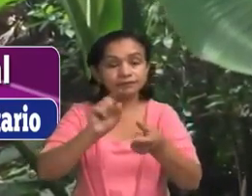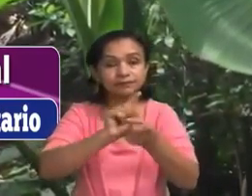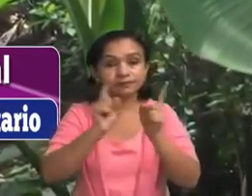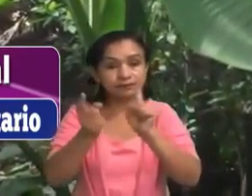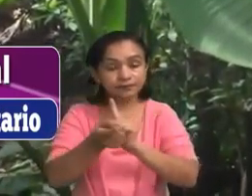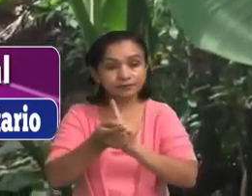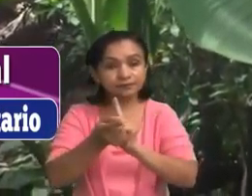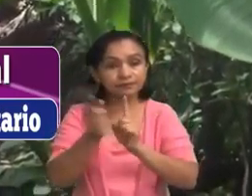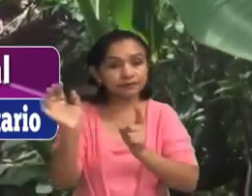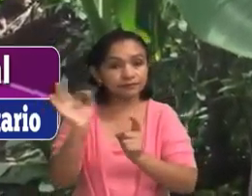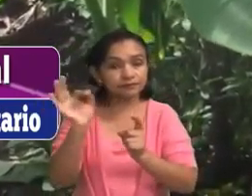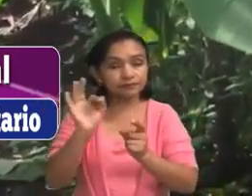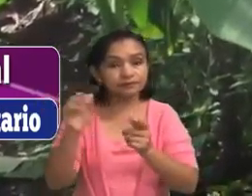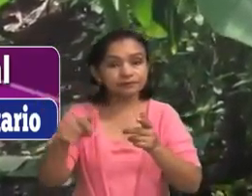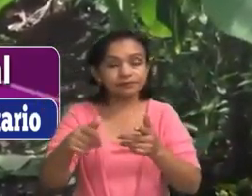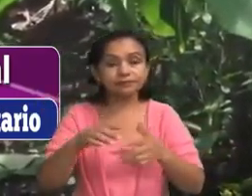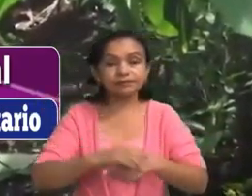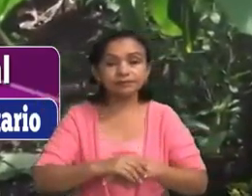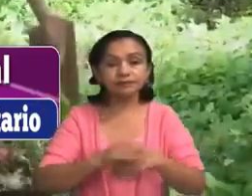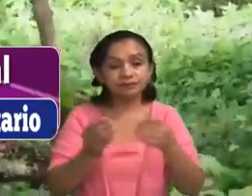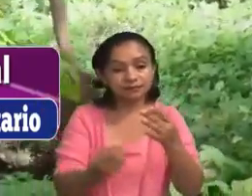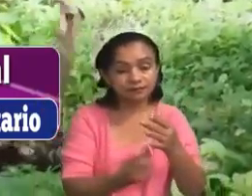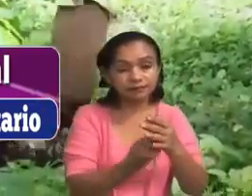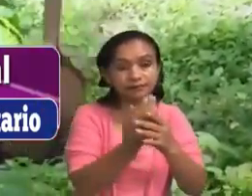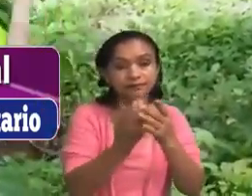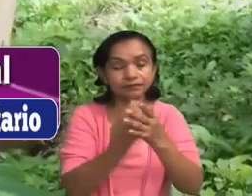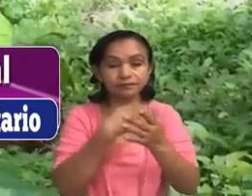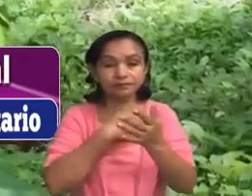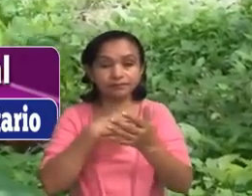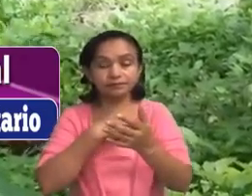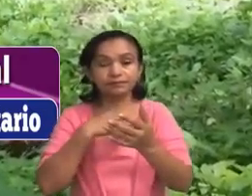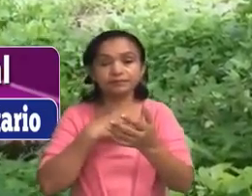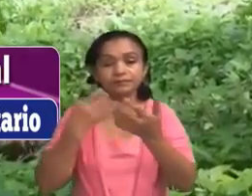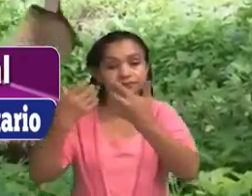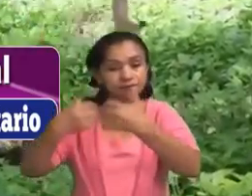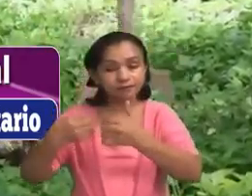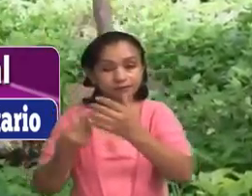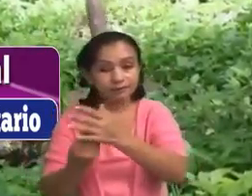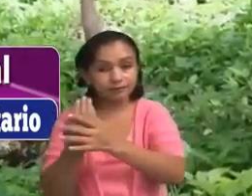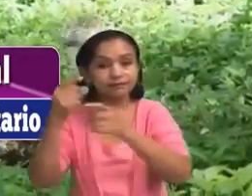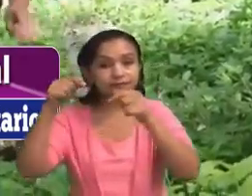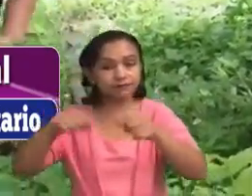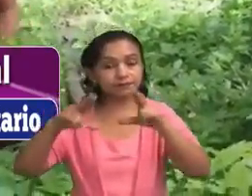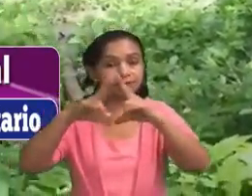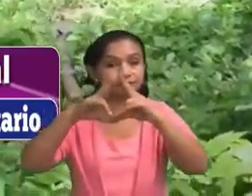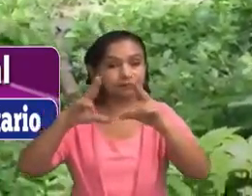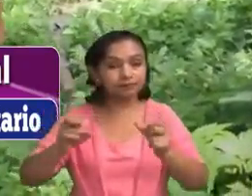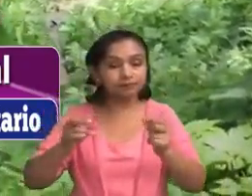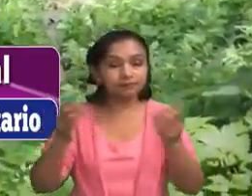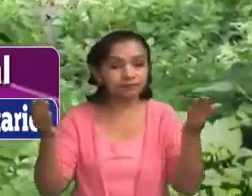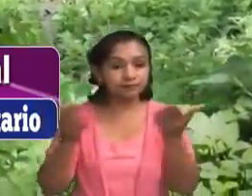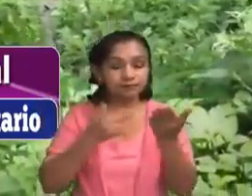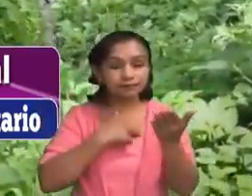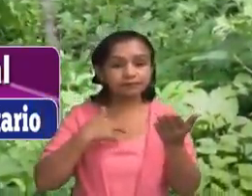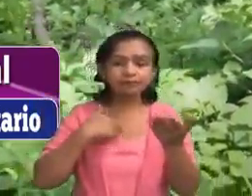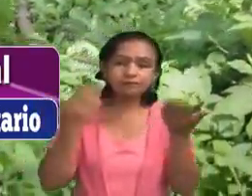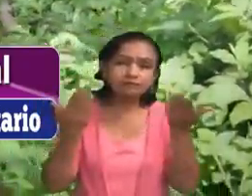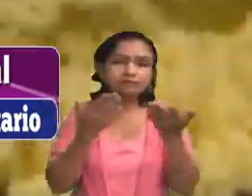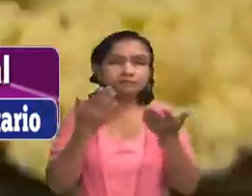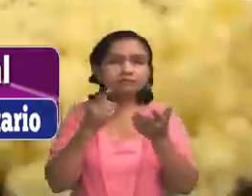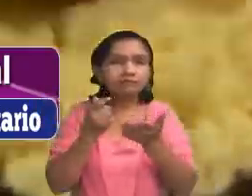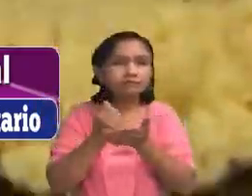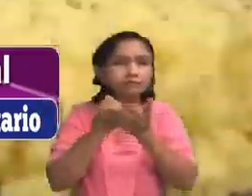formación, ¿verdad?, para la agroecología, la formación para la agroindustria, sus intervinientes con el cambio